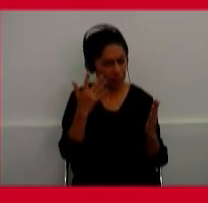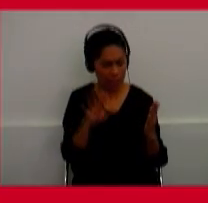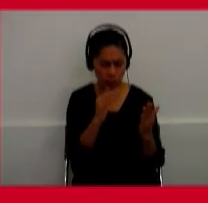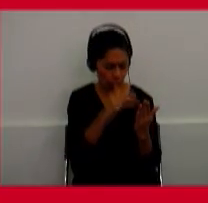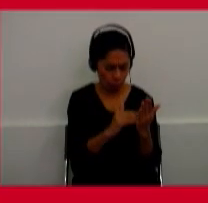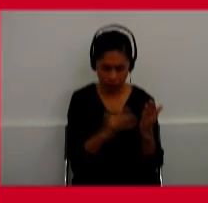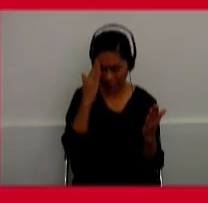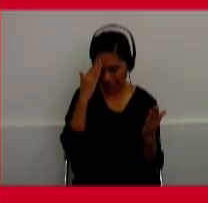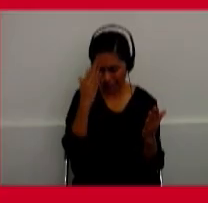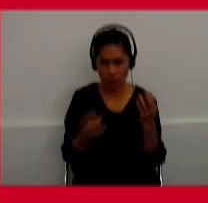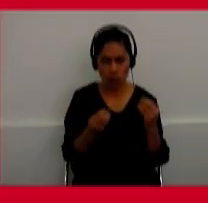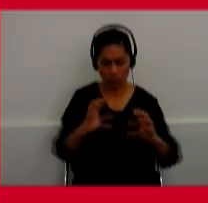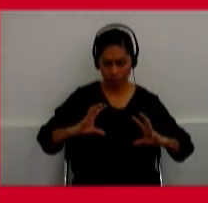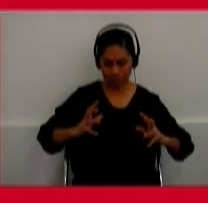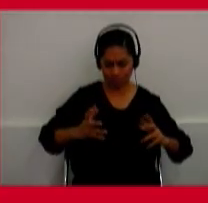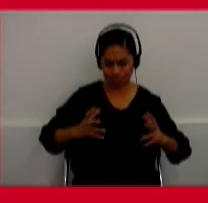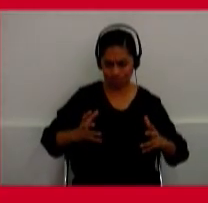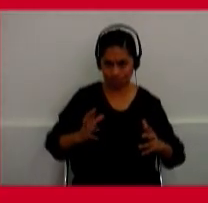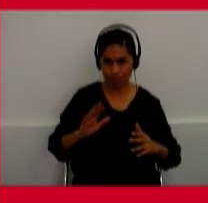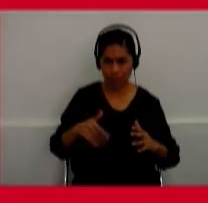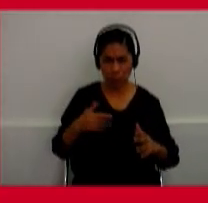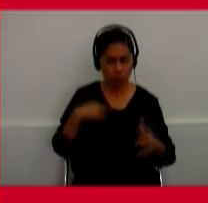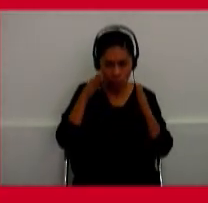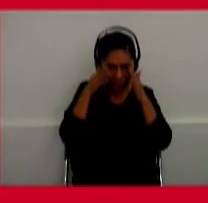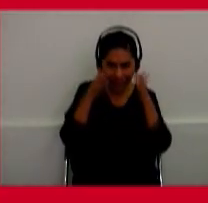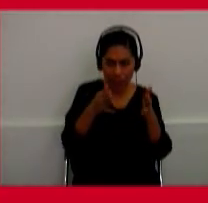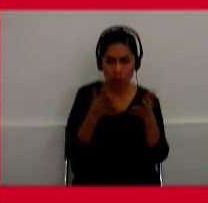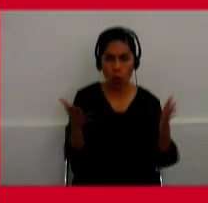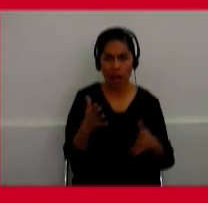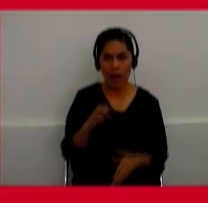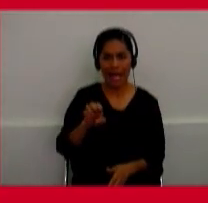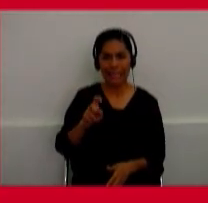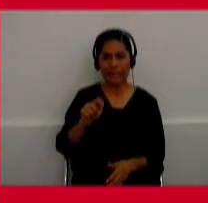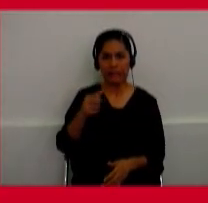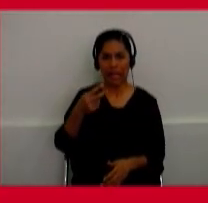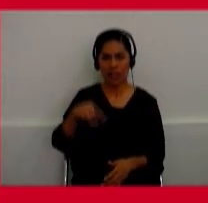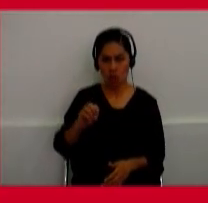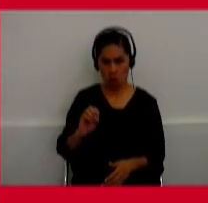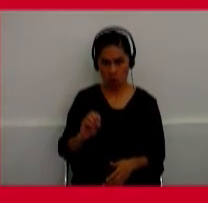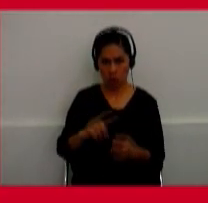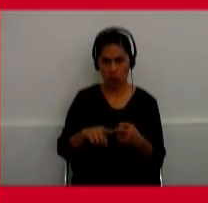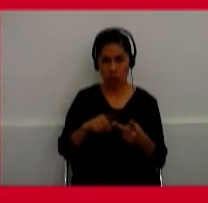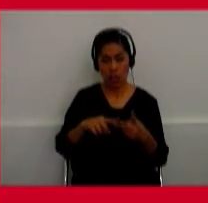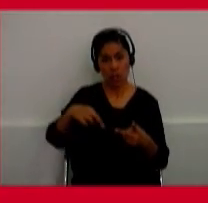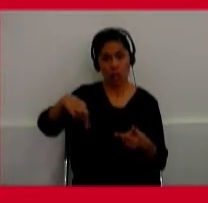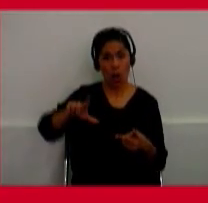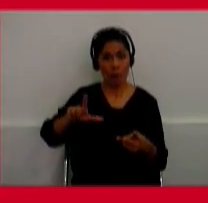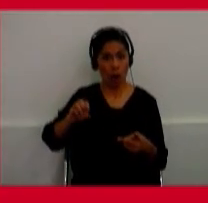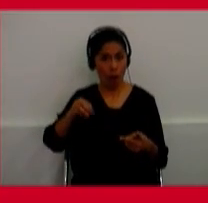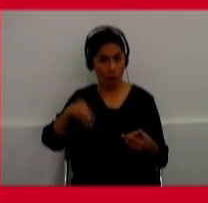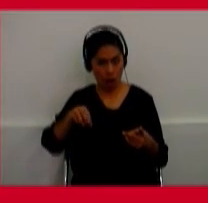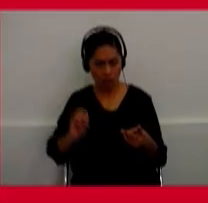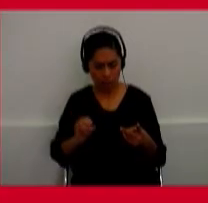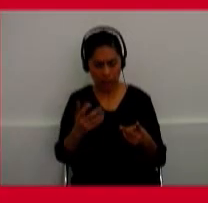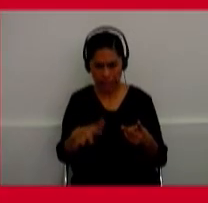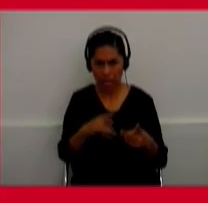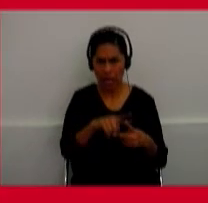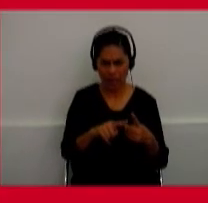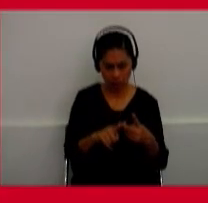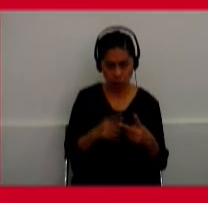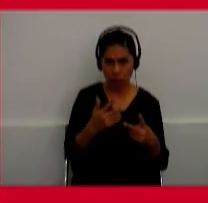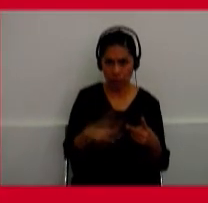nos concentramos en el estaño y el plomo. Porque estaño y plomo era difícil encontrarlo en otros componentes del